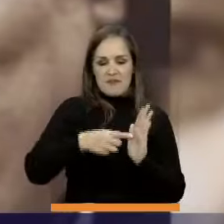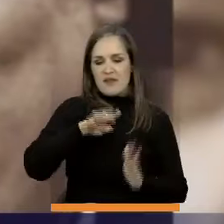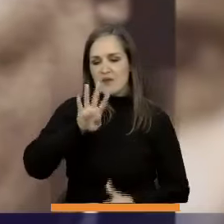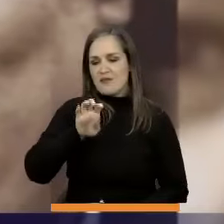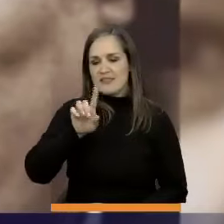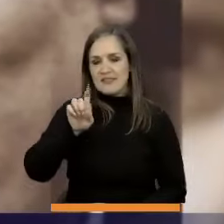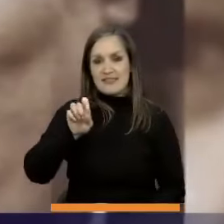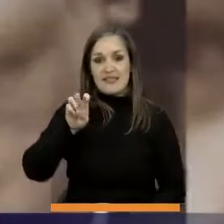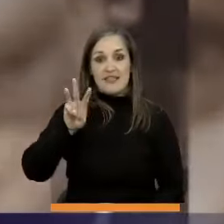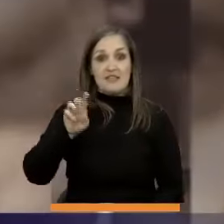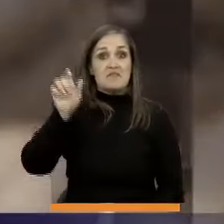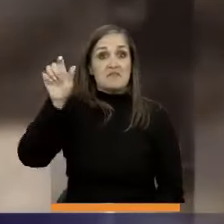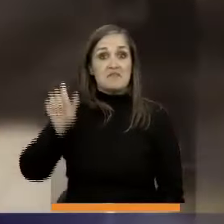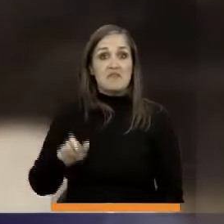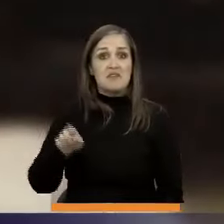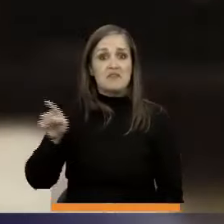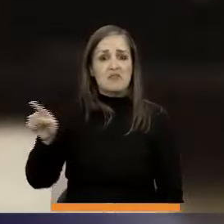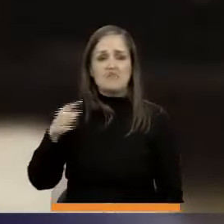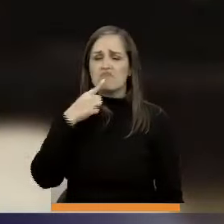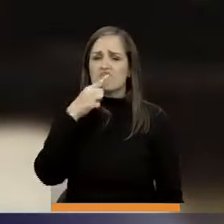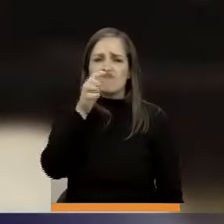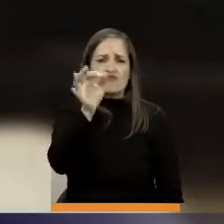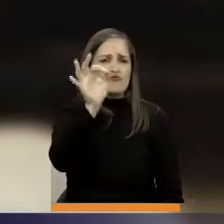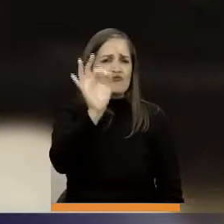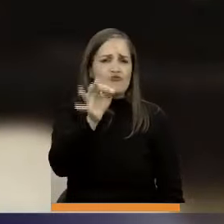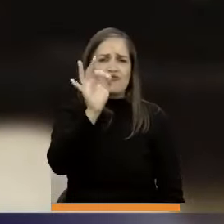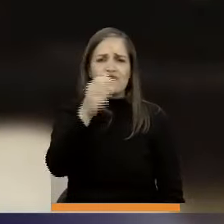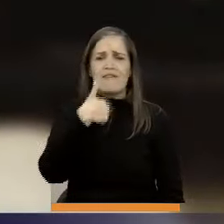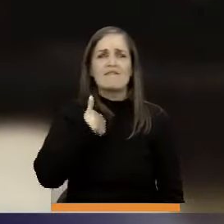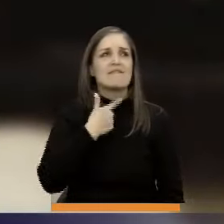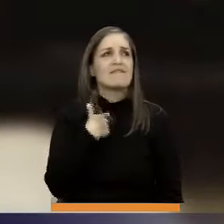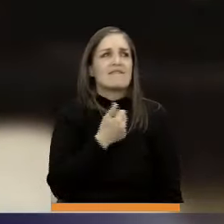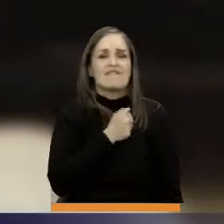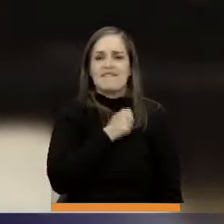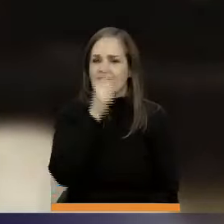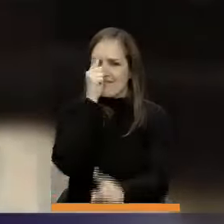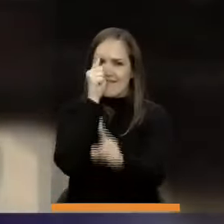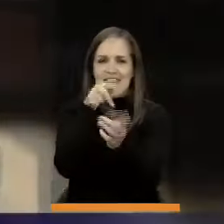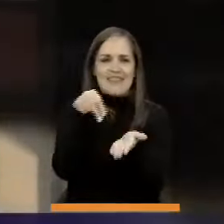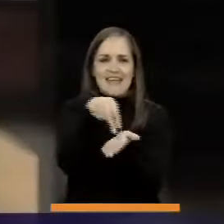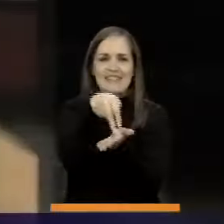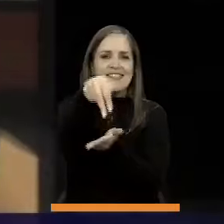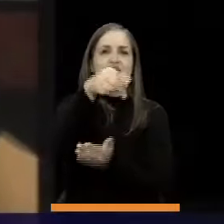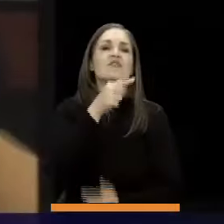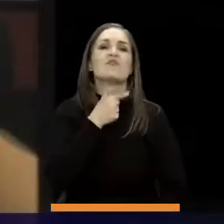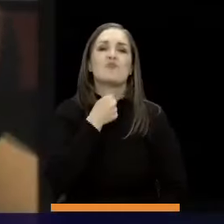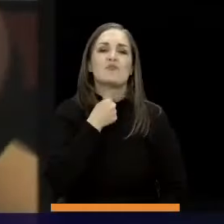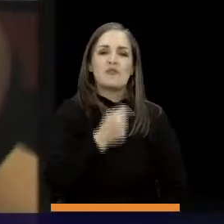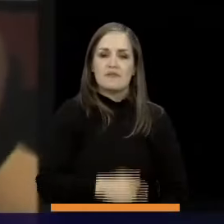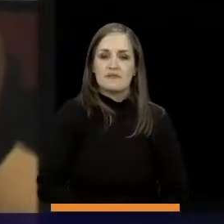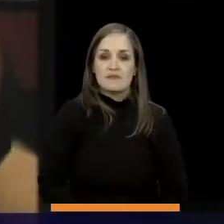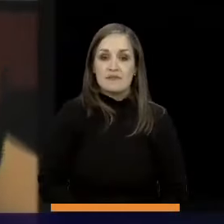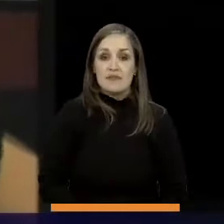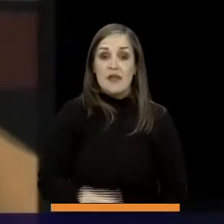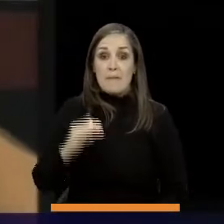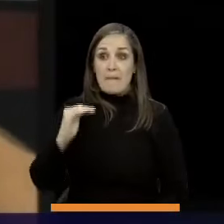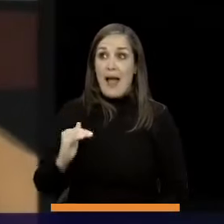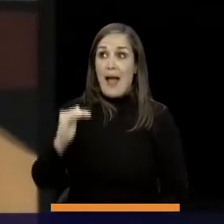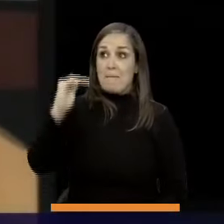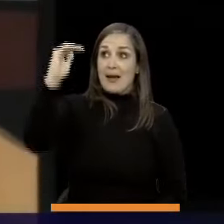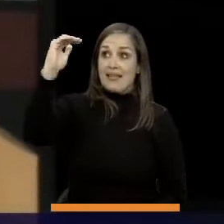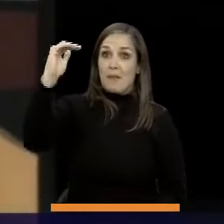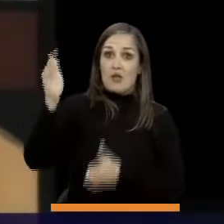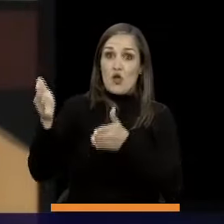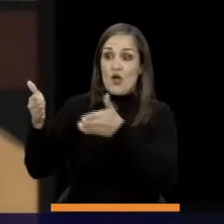entonces según ella su destino siempre fue hacer reír Yo bajaba todos los días por la 19 de un apartamento mío que quedaba en la